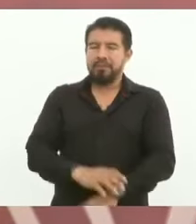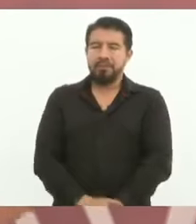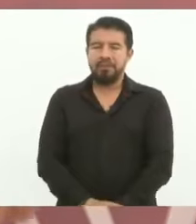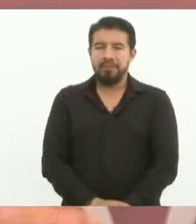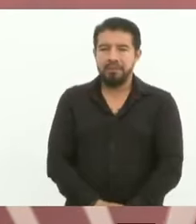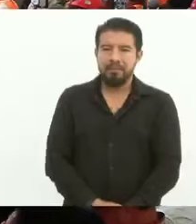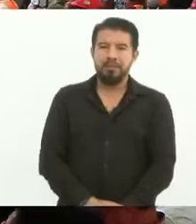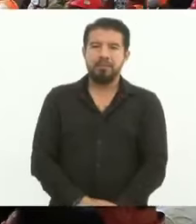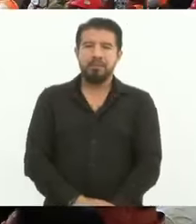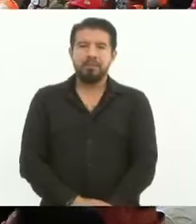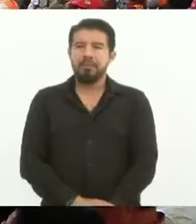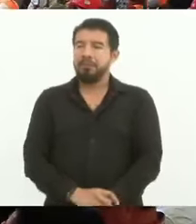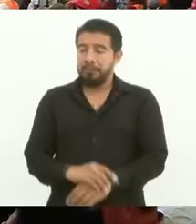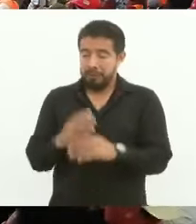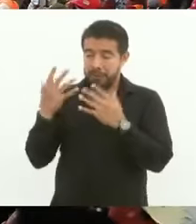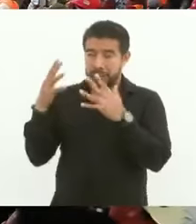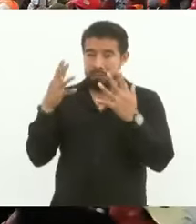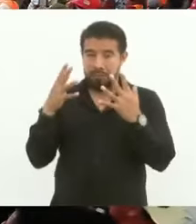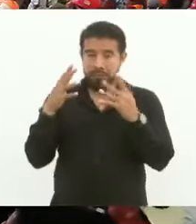Y después del aplauso,